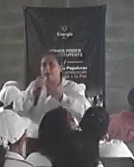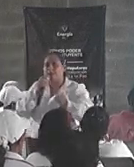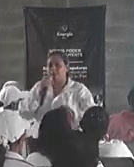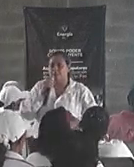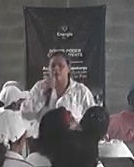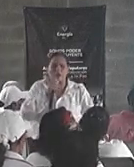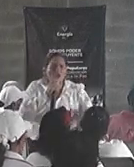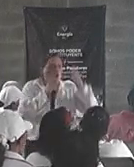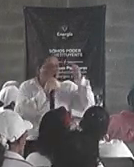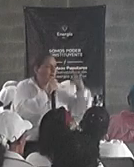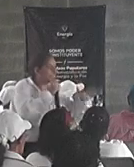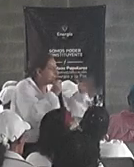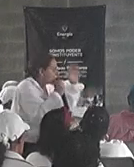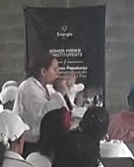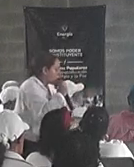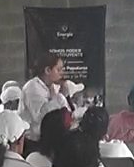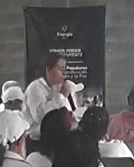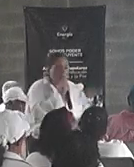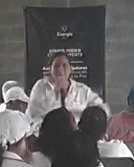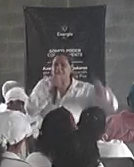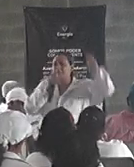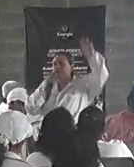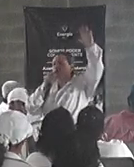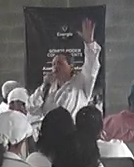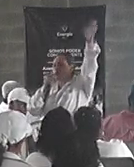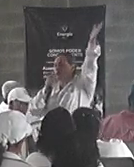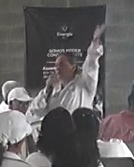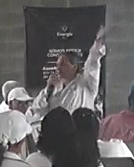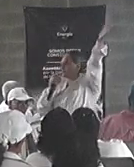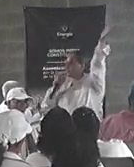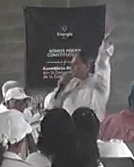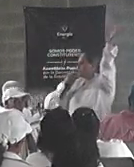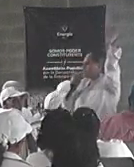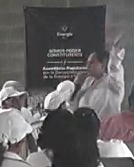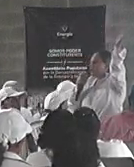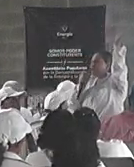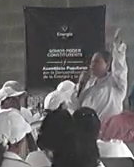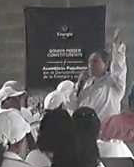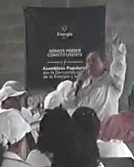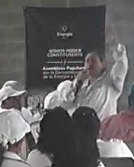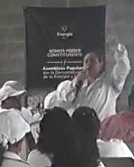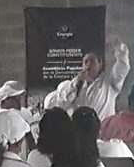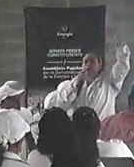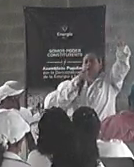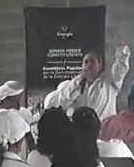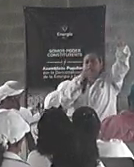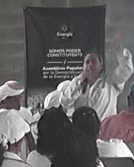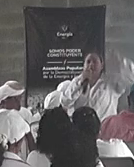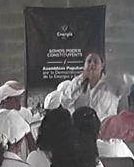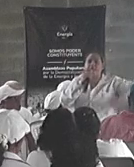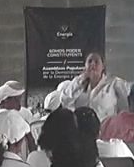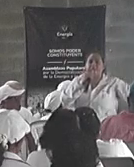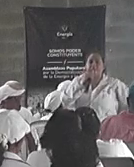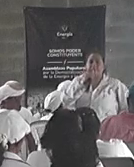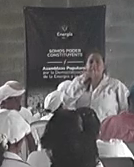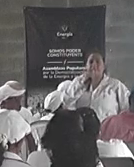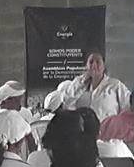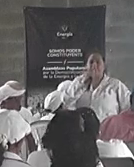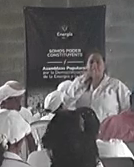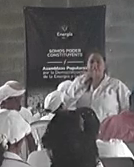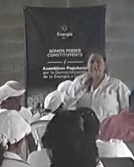los jóvenes, bueno, los jóvenes y todos, muéstrame en sus celulares. Todos ya tenemos un celular